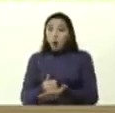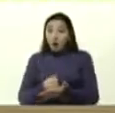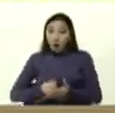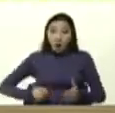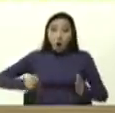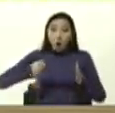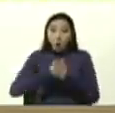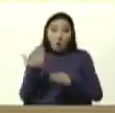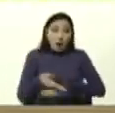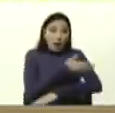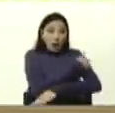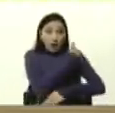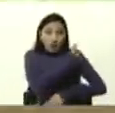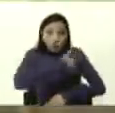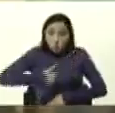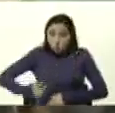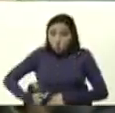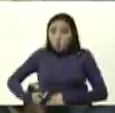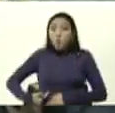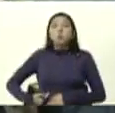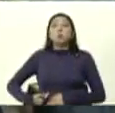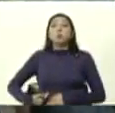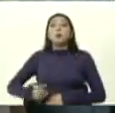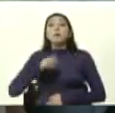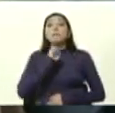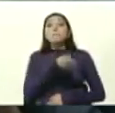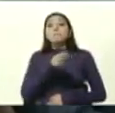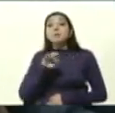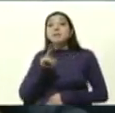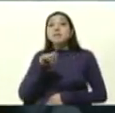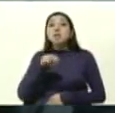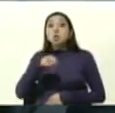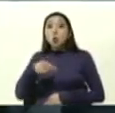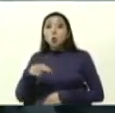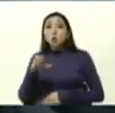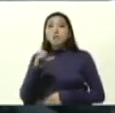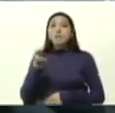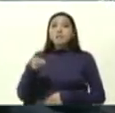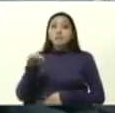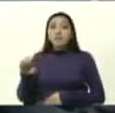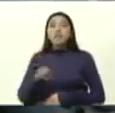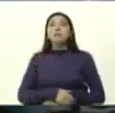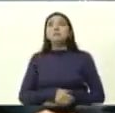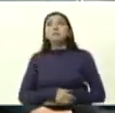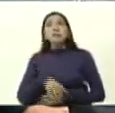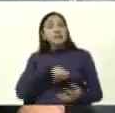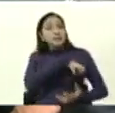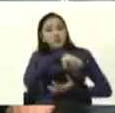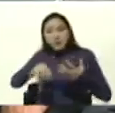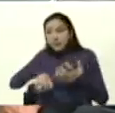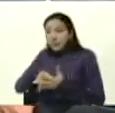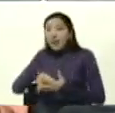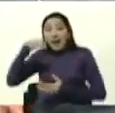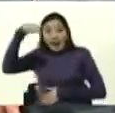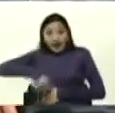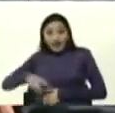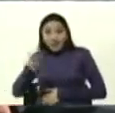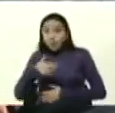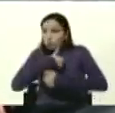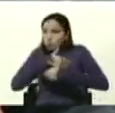Estado de Pinochet contra nuestro querido Salvador Allende ocurrió, Venezuela abrió sus puertas a los